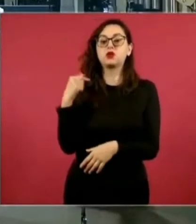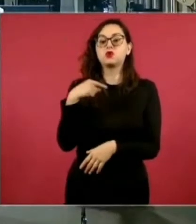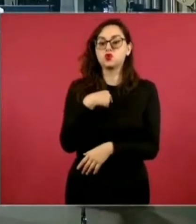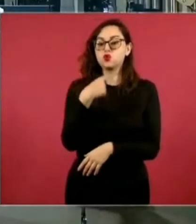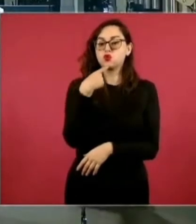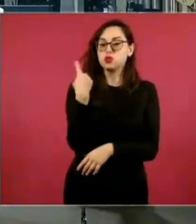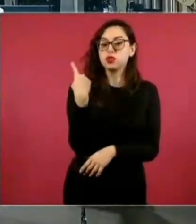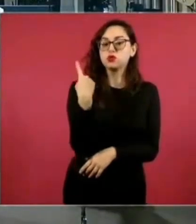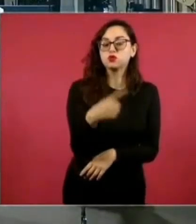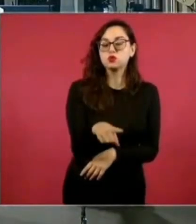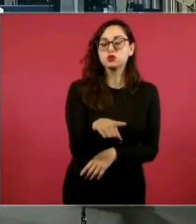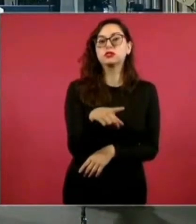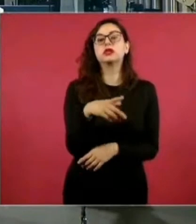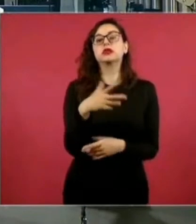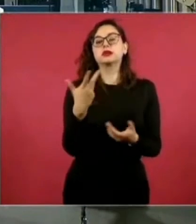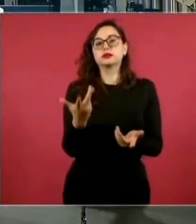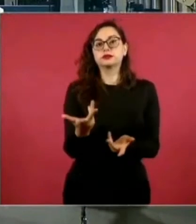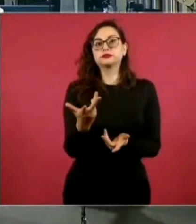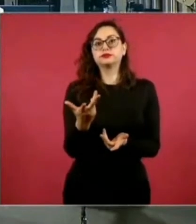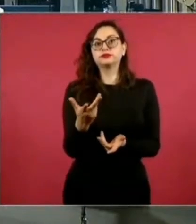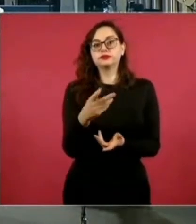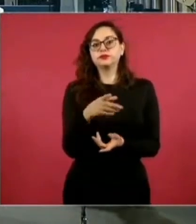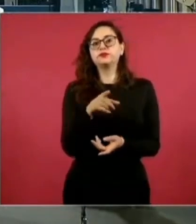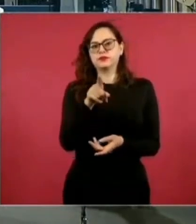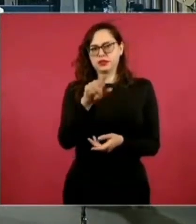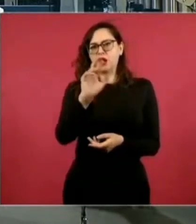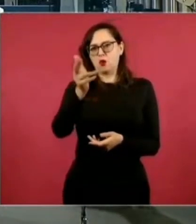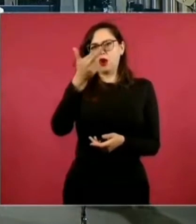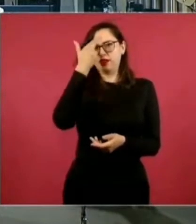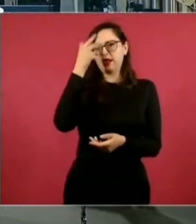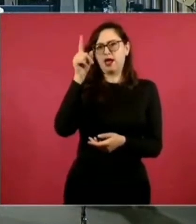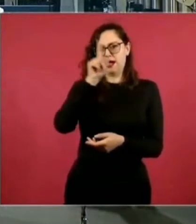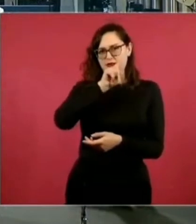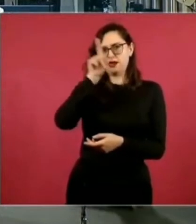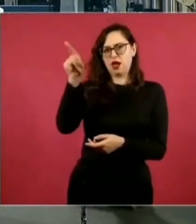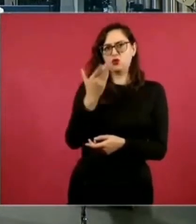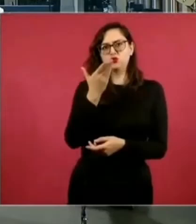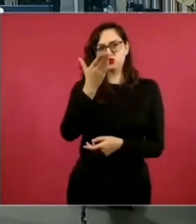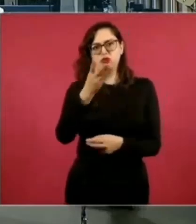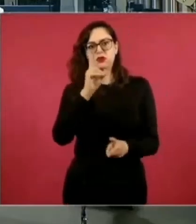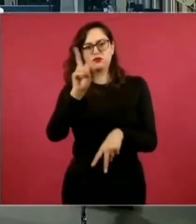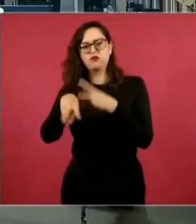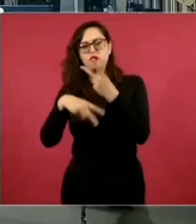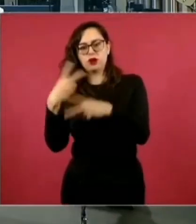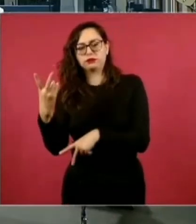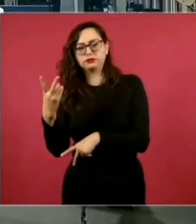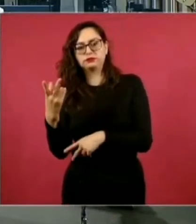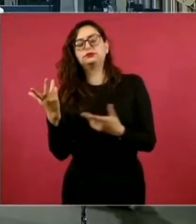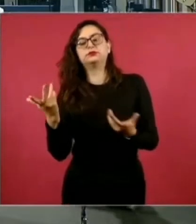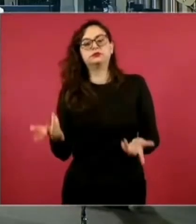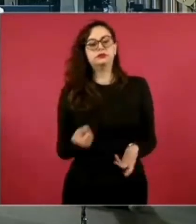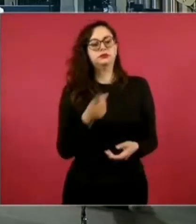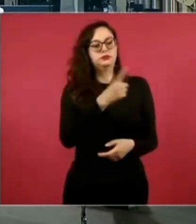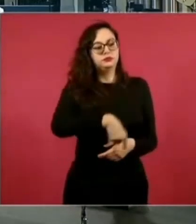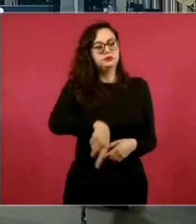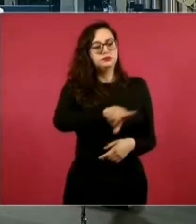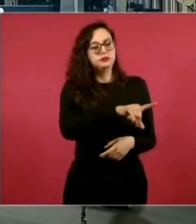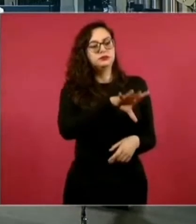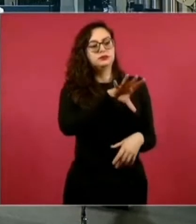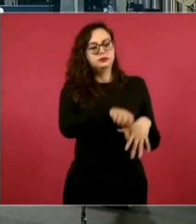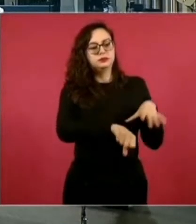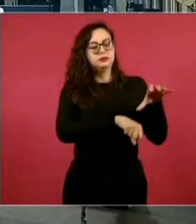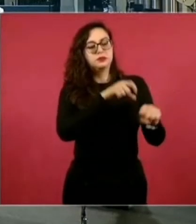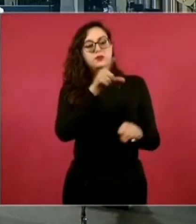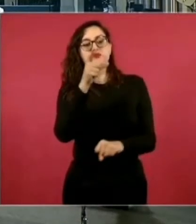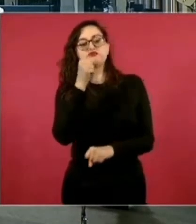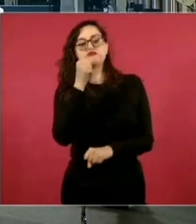mañanera allá a Ciudad Victoria, detuvieron a los policías que no participaron y dejaron libres a los gopes.